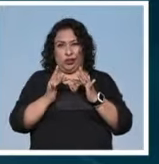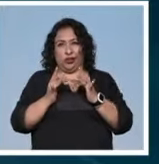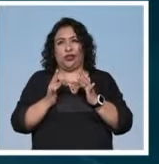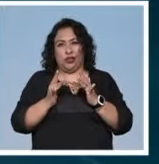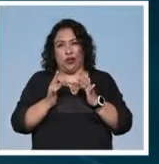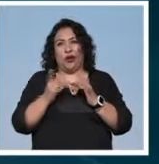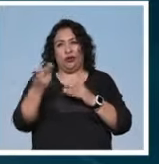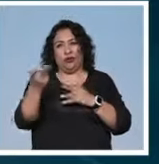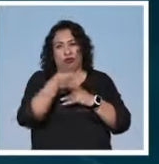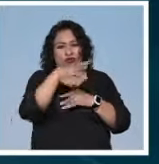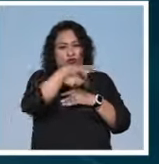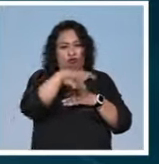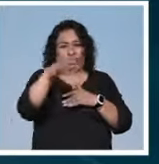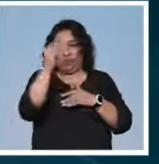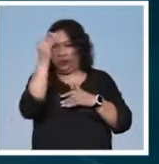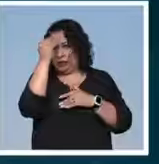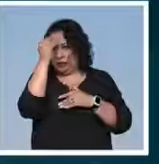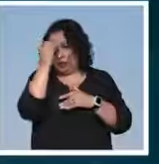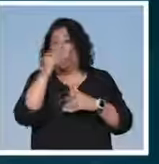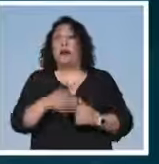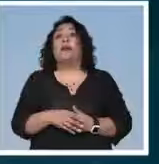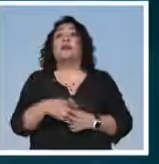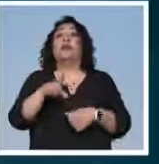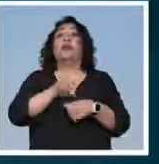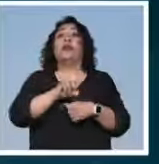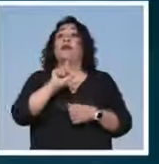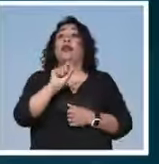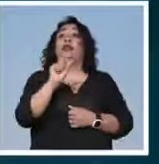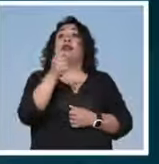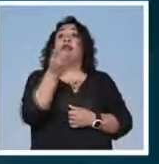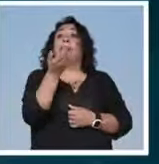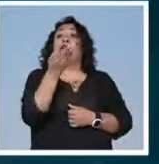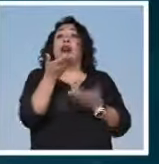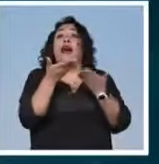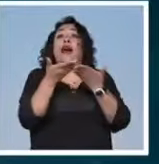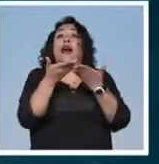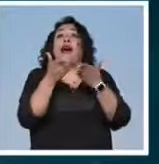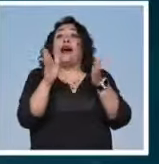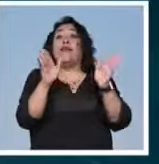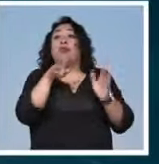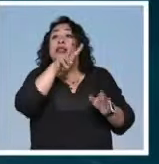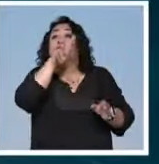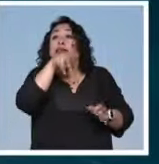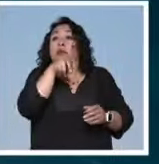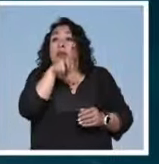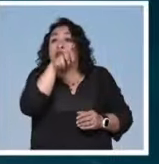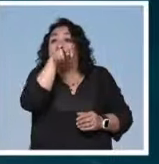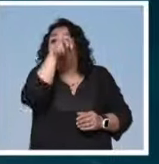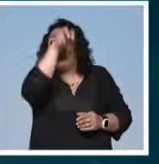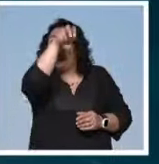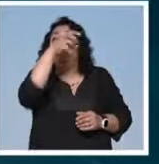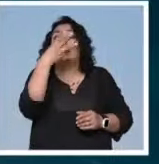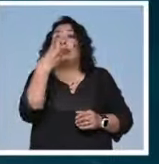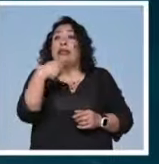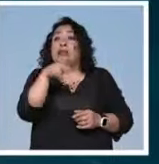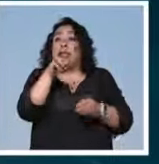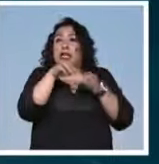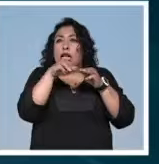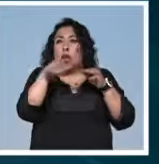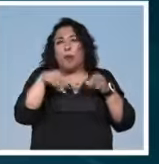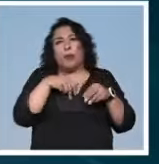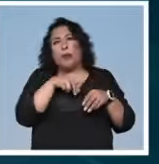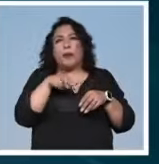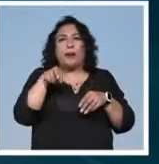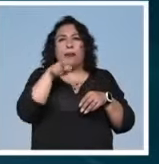entre estas secciones. El 26 de febrero se abrirá el paseo Serpientes y Escaleras. Son 3 kilómetros de senderos